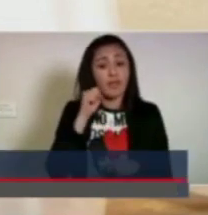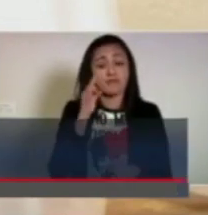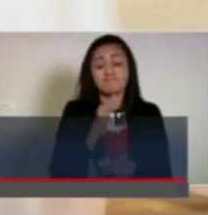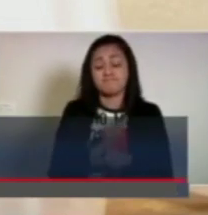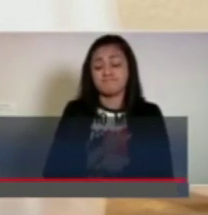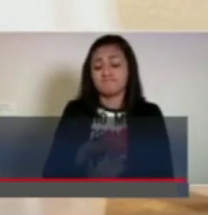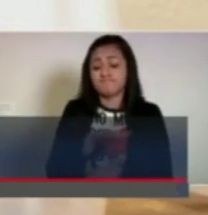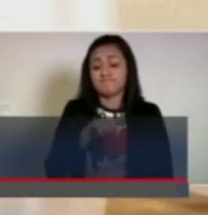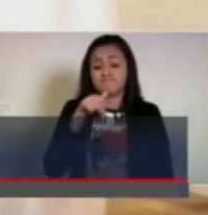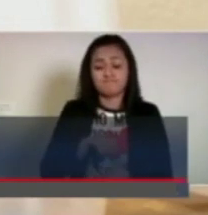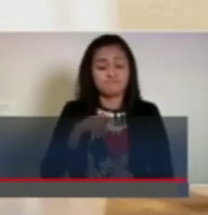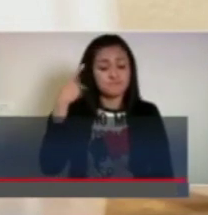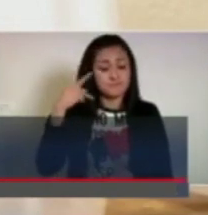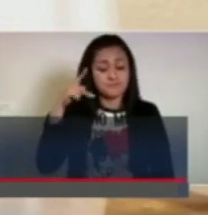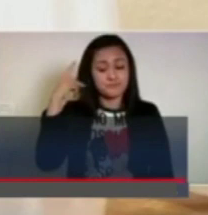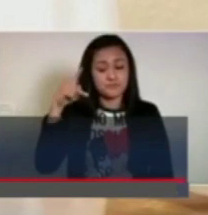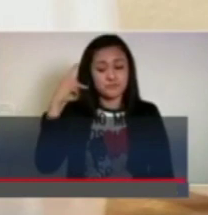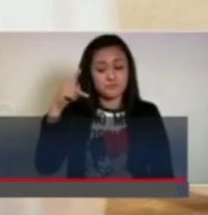nuestra zona